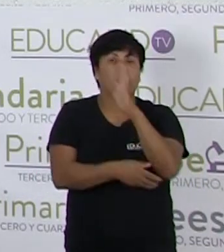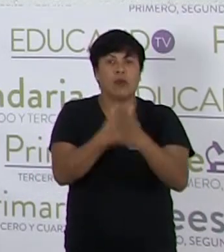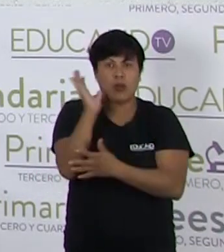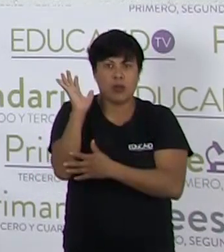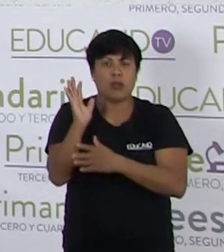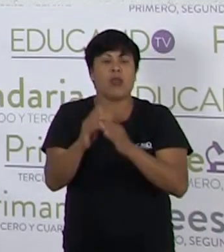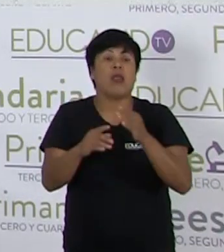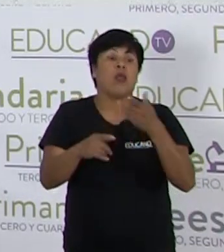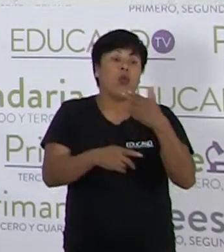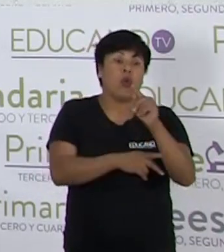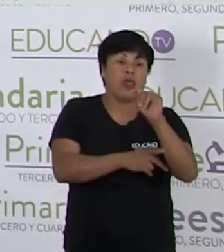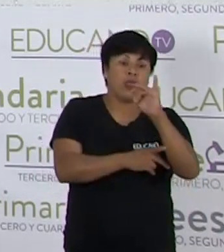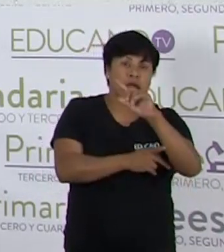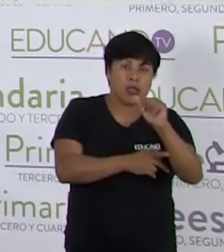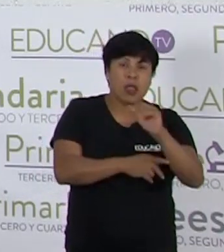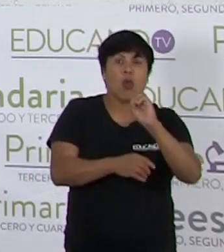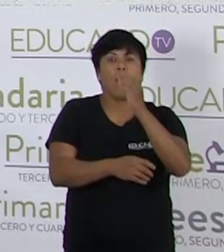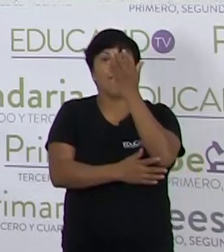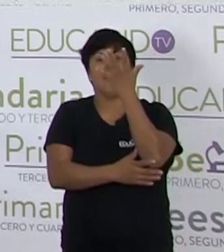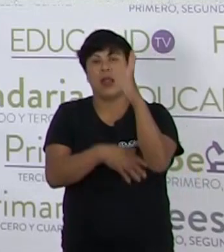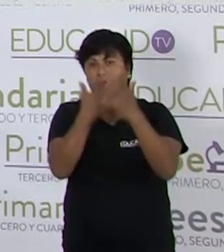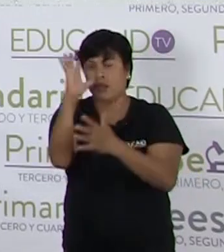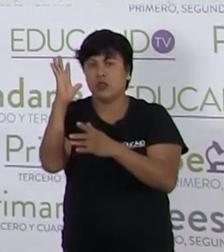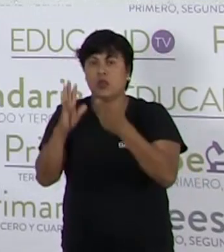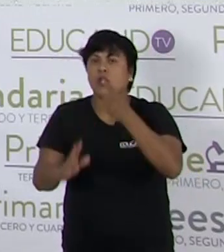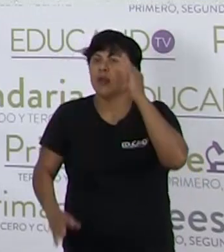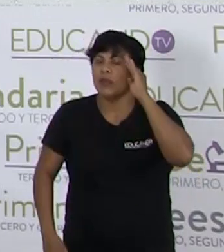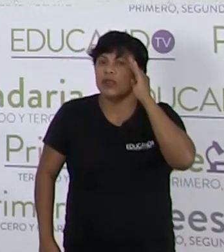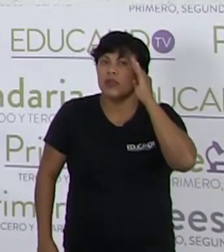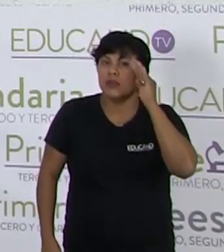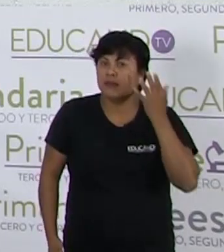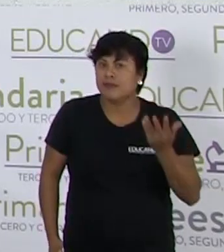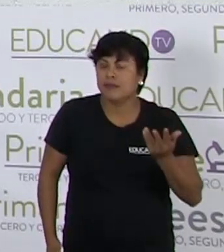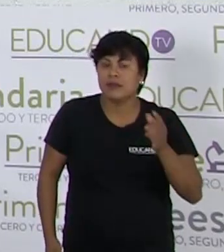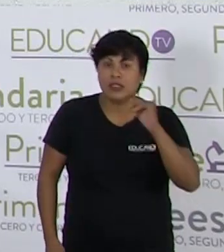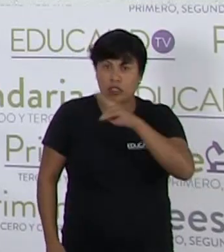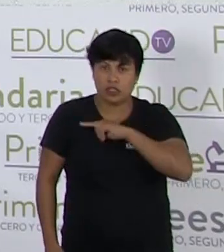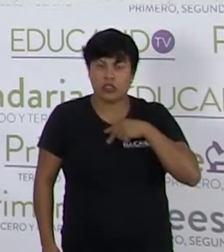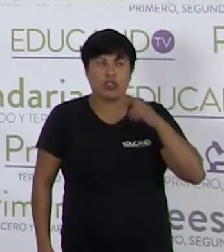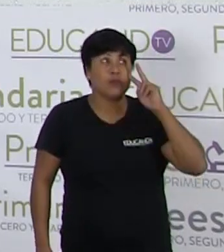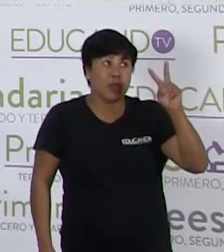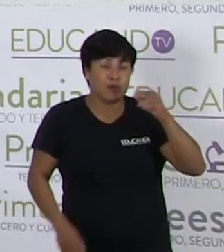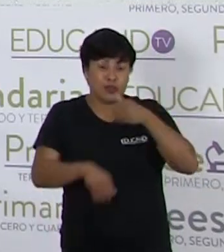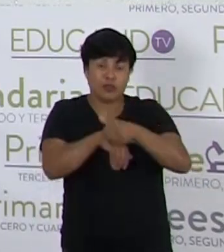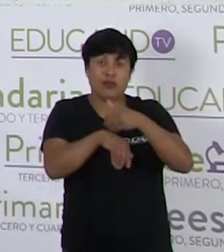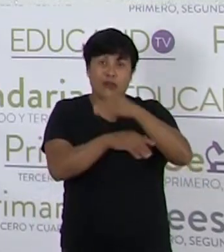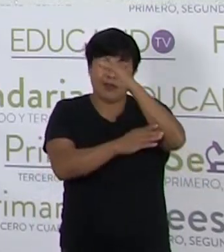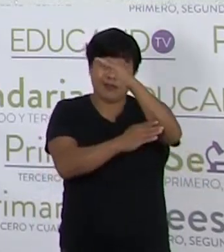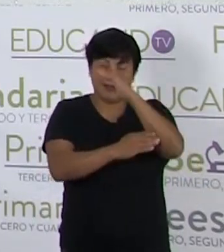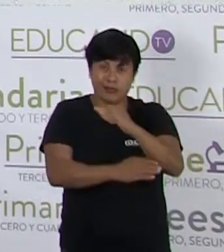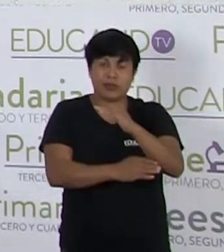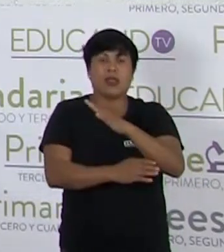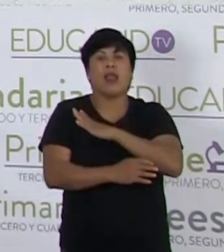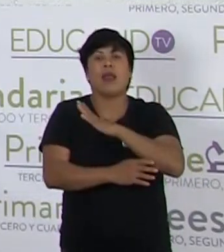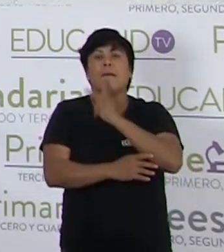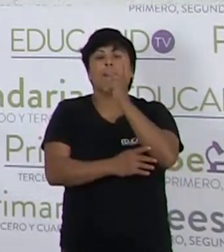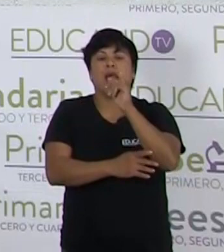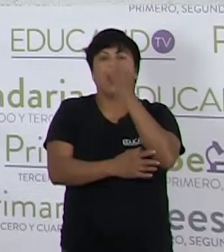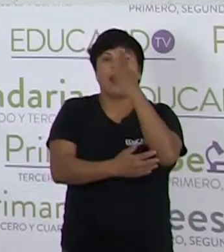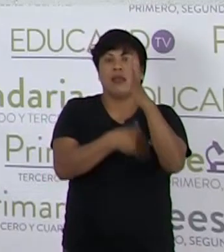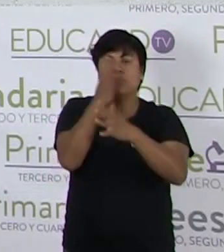en la huertilla o en el paraíso. ¿Tú qué dices? Pues si observamos los datos, en el paraíso hay